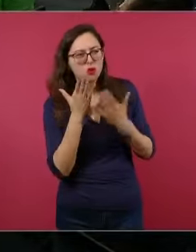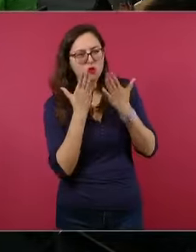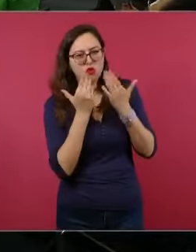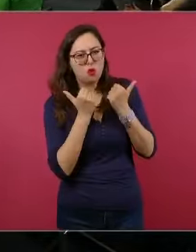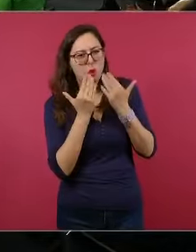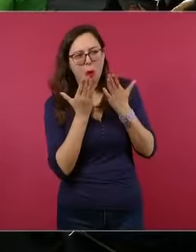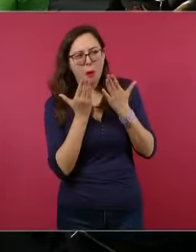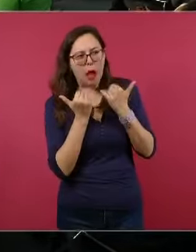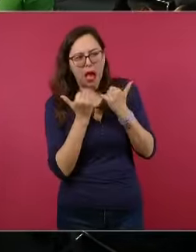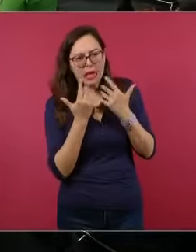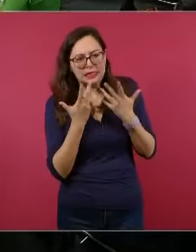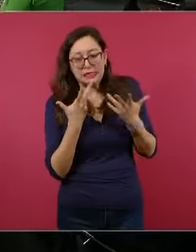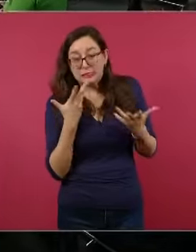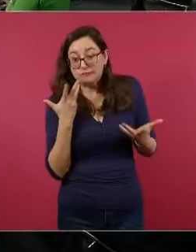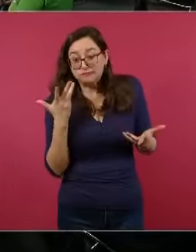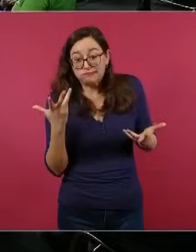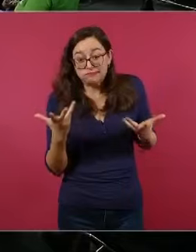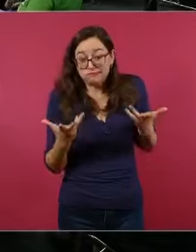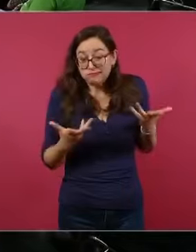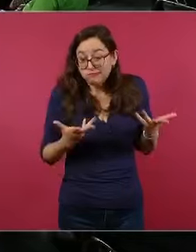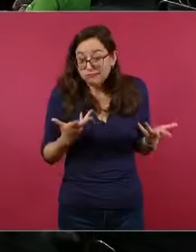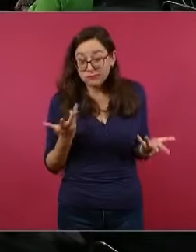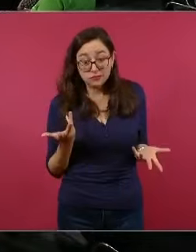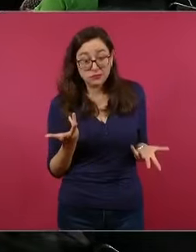pescado pero